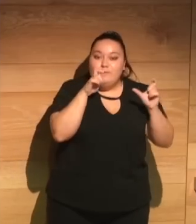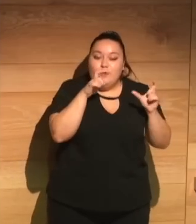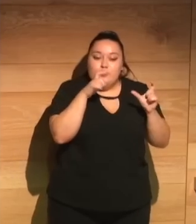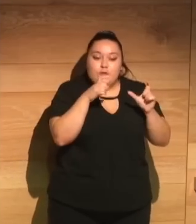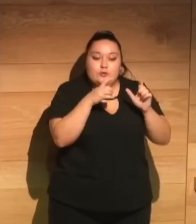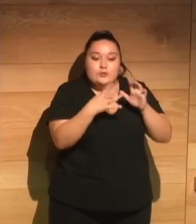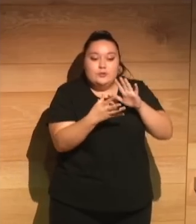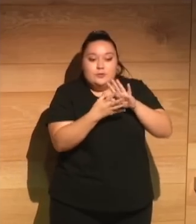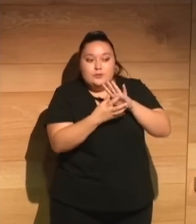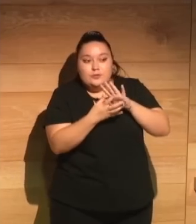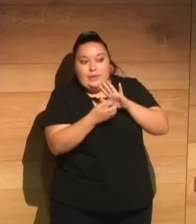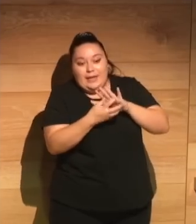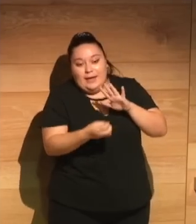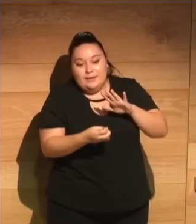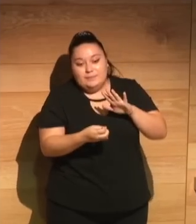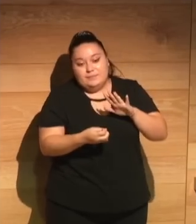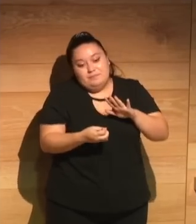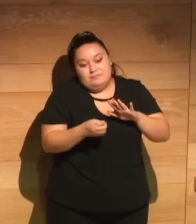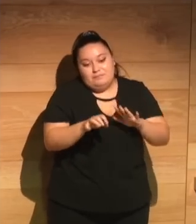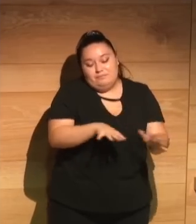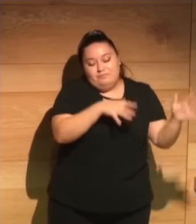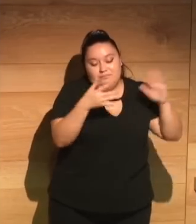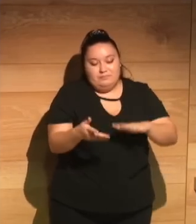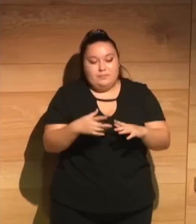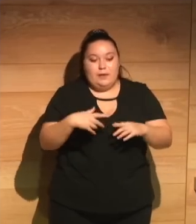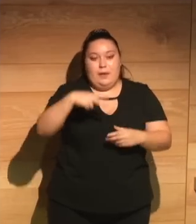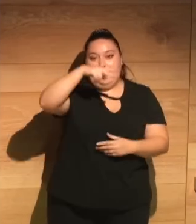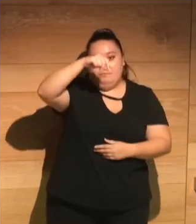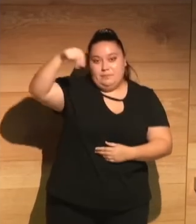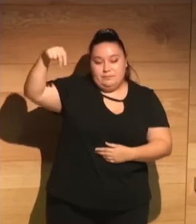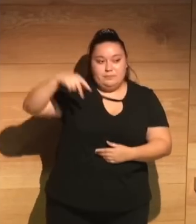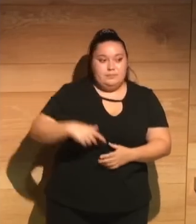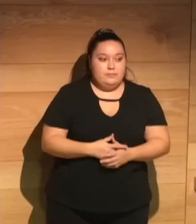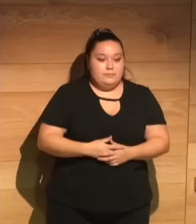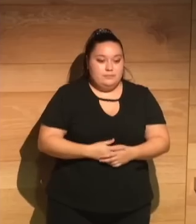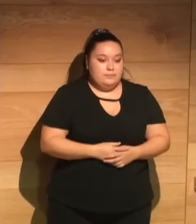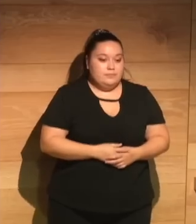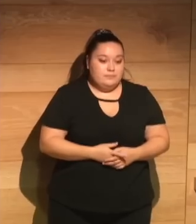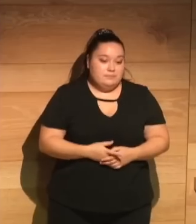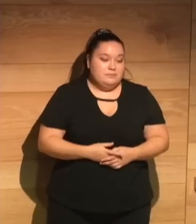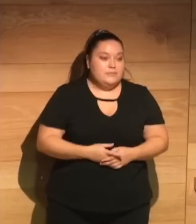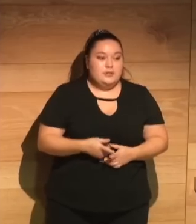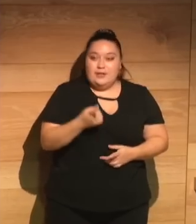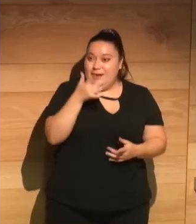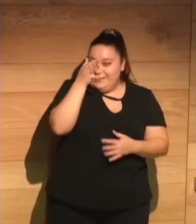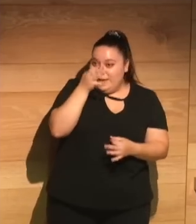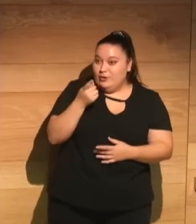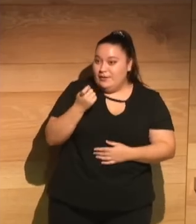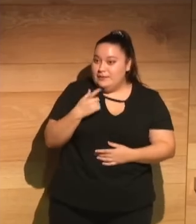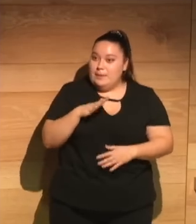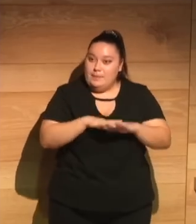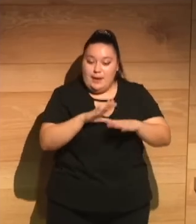Sí. Vale. Yo sí. Porque estás haciendo una encuesta. No, porque es que necesitabas ese dato para seguir siendo amigo nuestro.